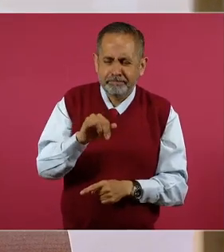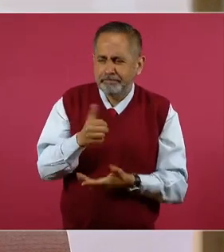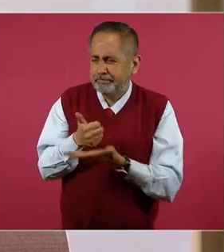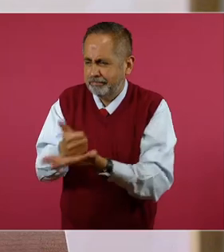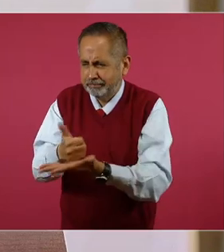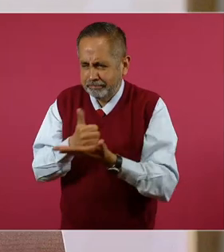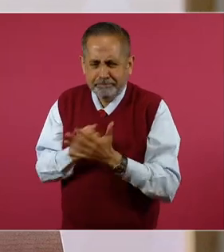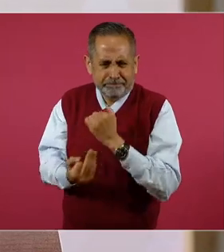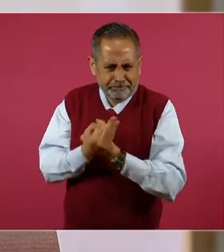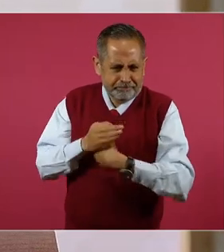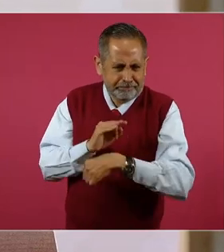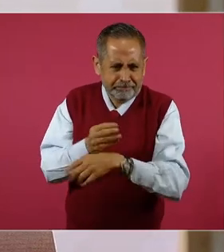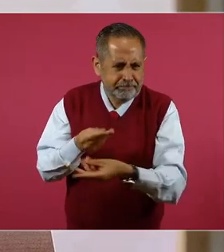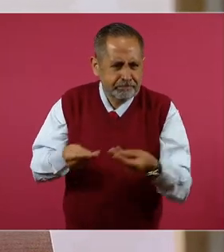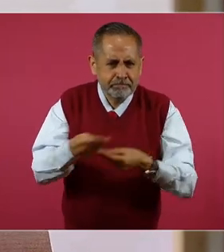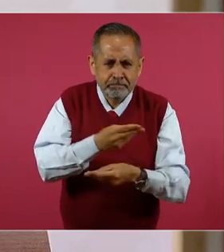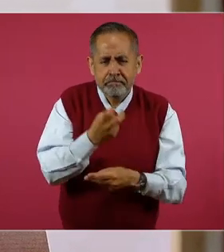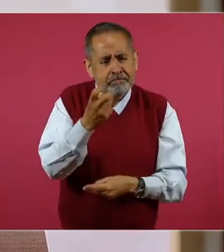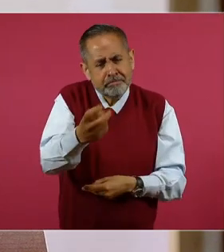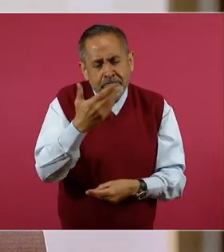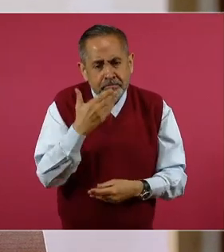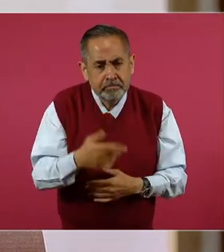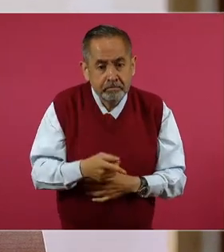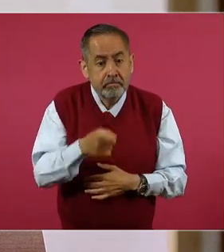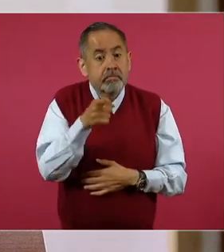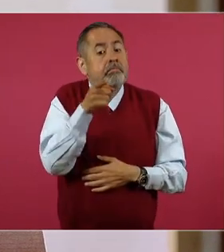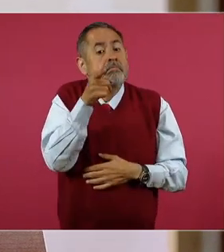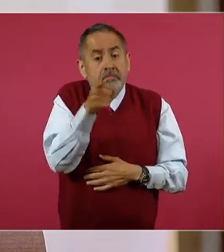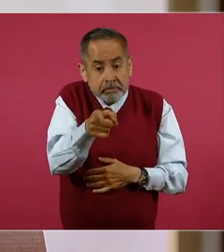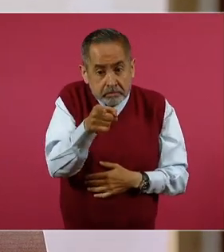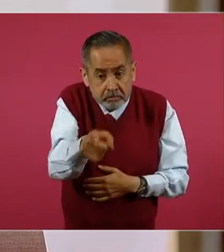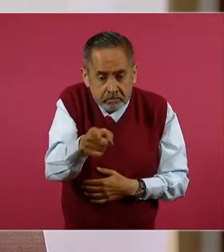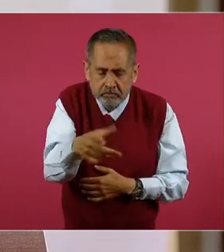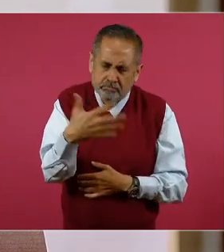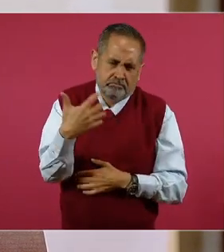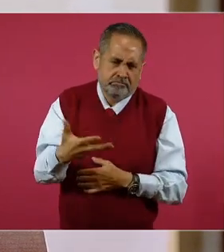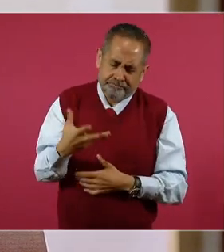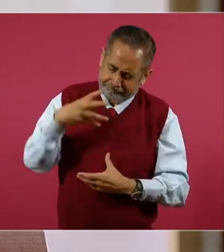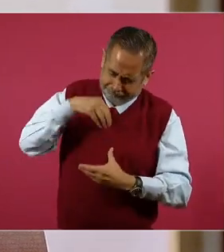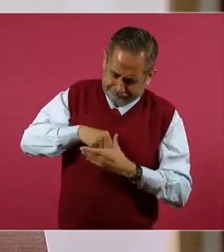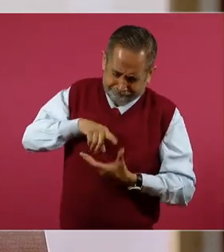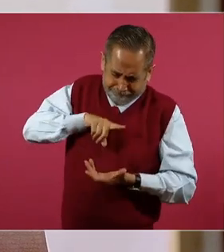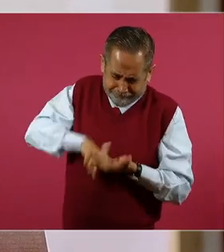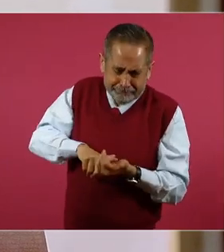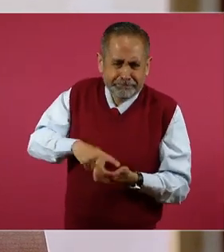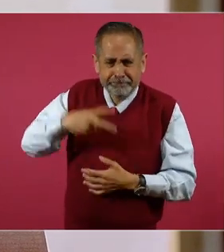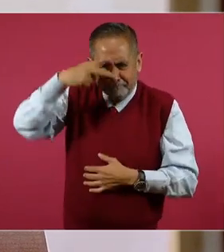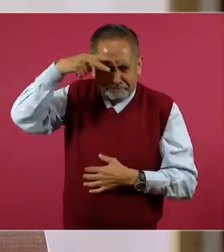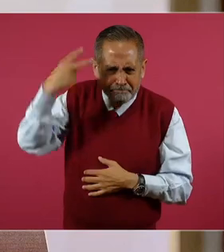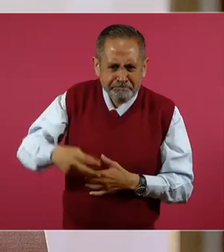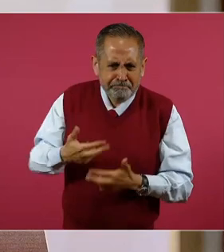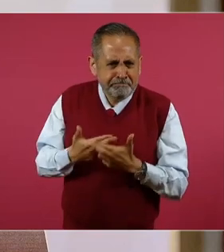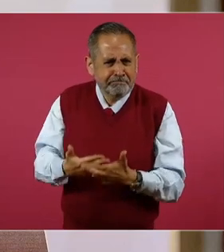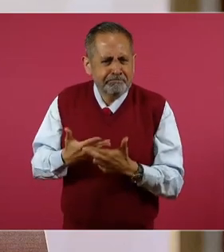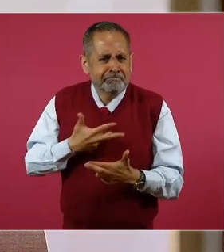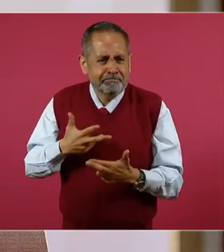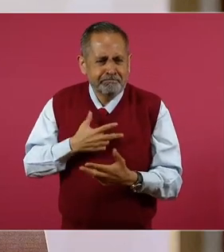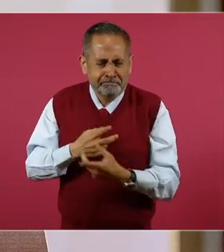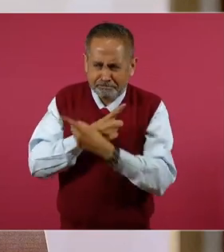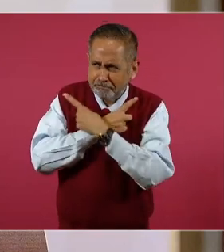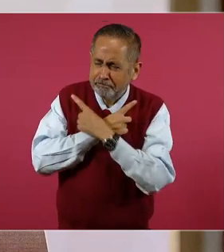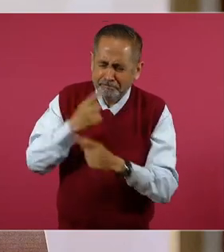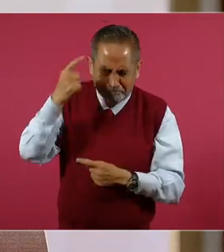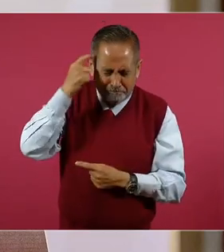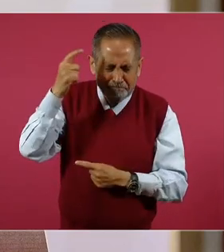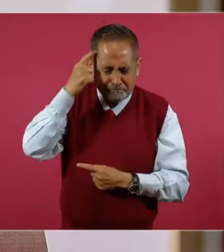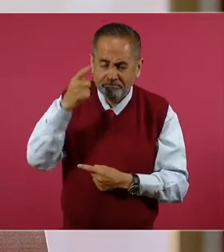prácticas. Esa es una gran reserva que tenemos los mexicanos, una gran reserva de valores